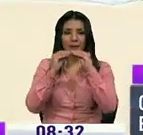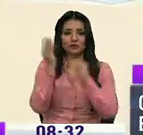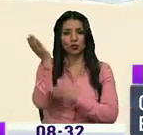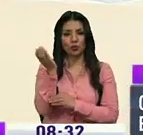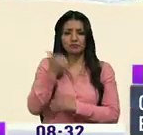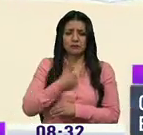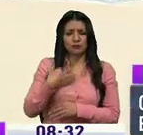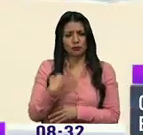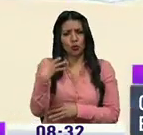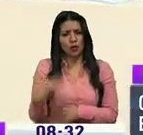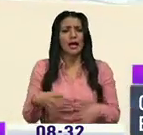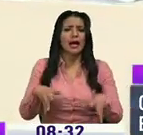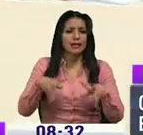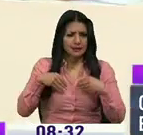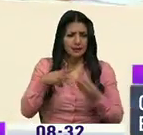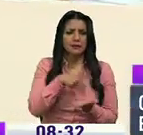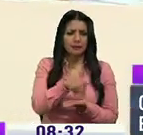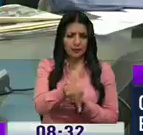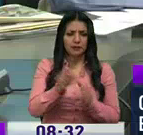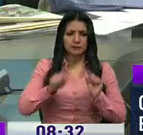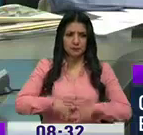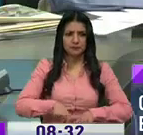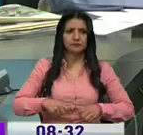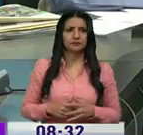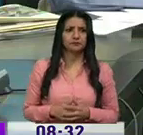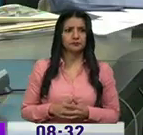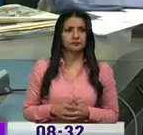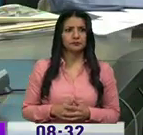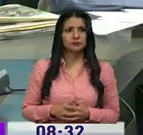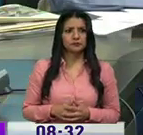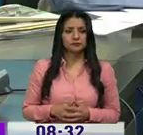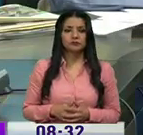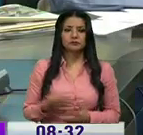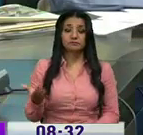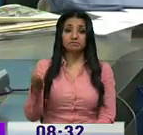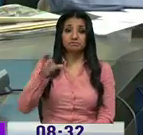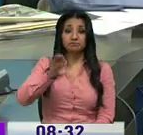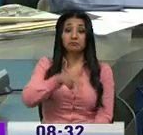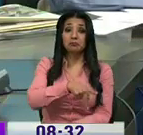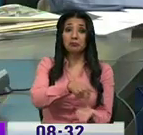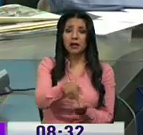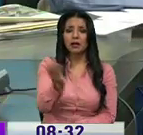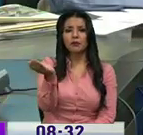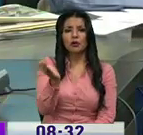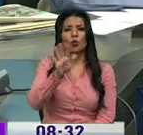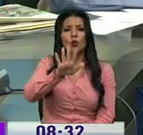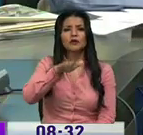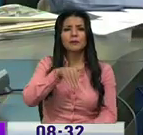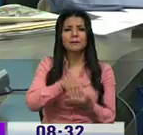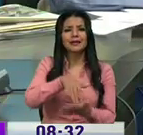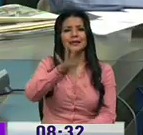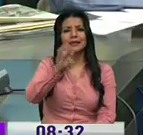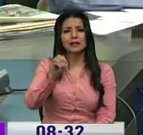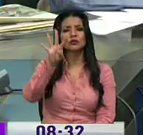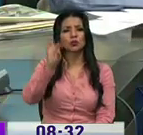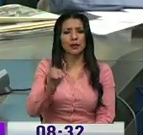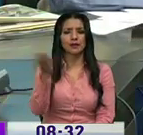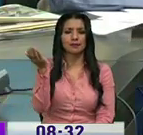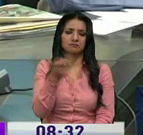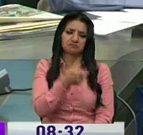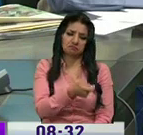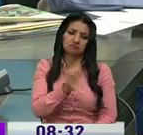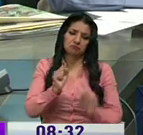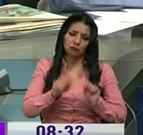acojan voluntariamente a esta modalidad de pago. Aproximadamente destinado para los pagos en bonos a 4.540 beneficiarios. Esperamos